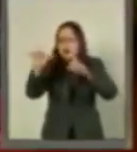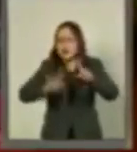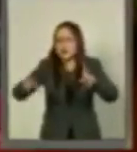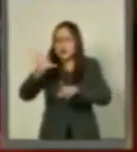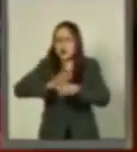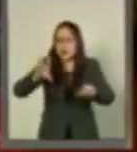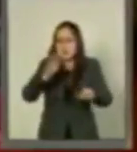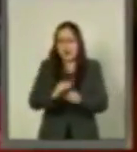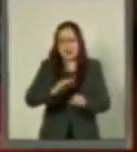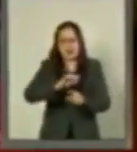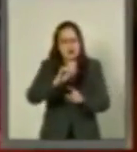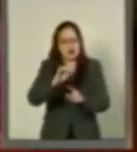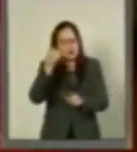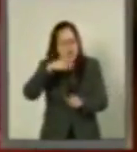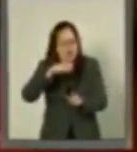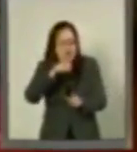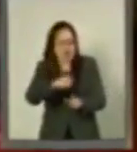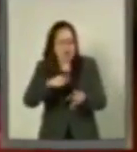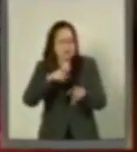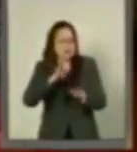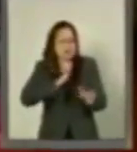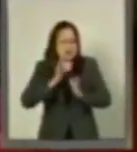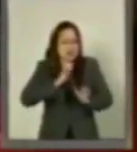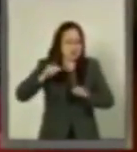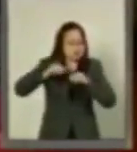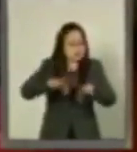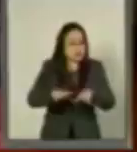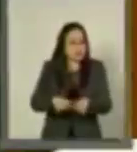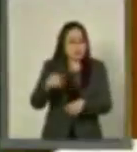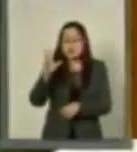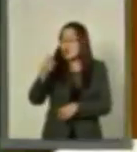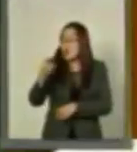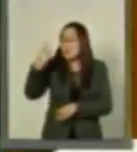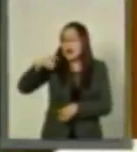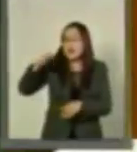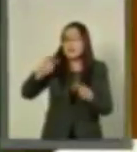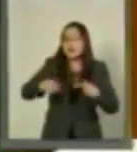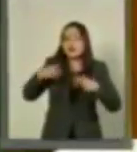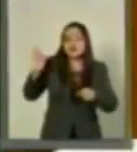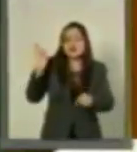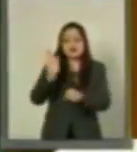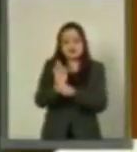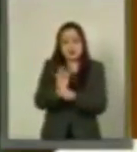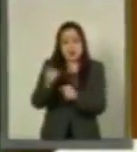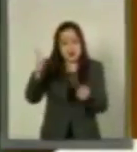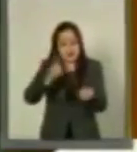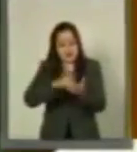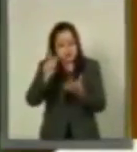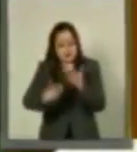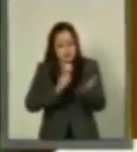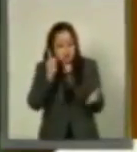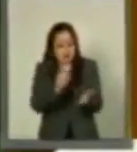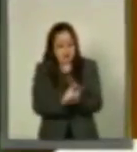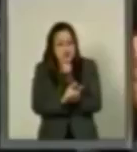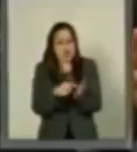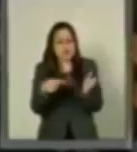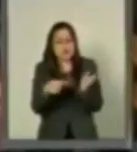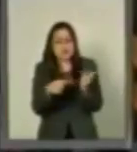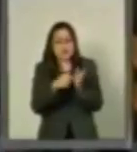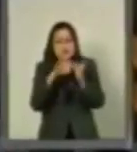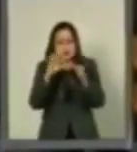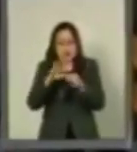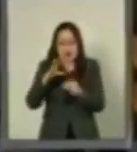al país. Es para proteger a los ciudadanos. Es una ley que dentro de lo que se pone, hay